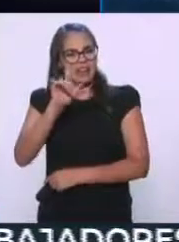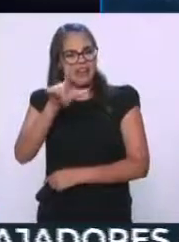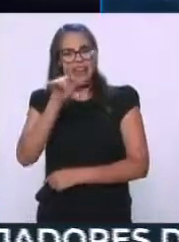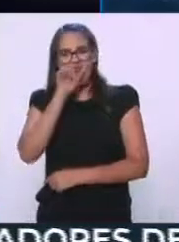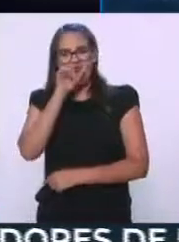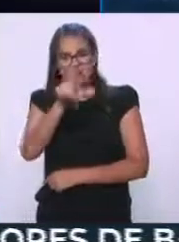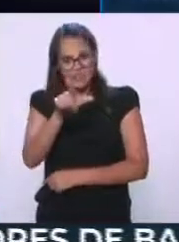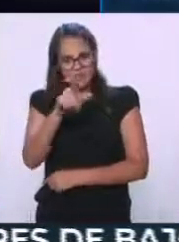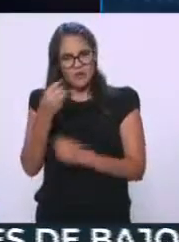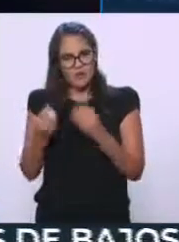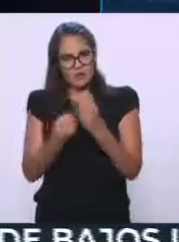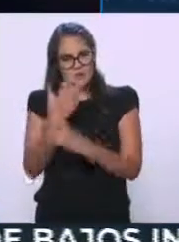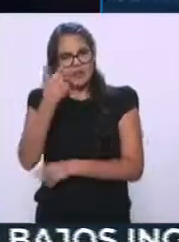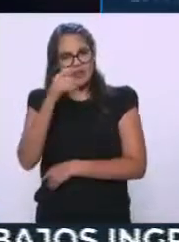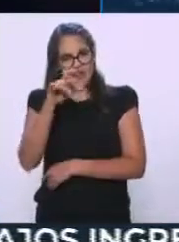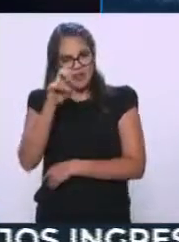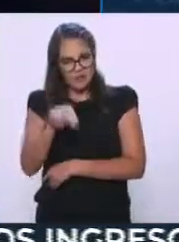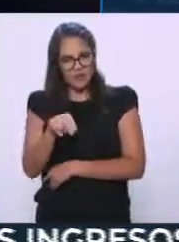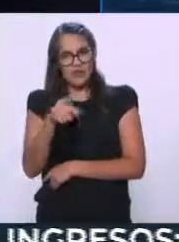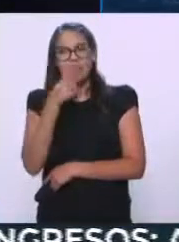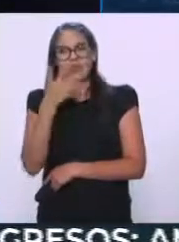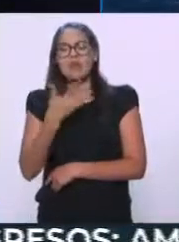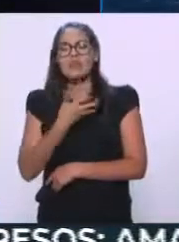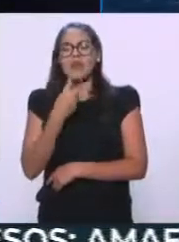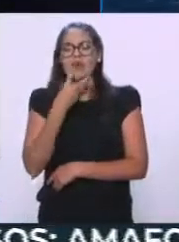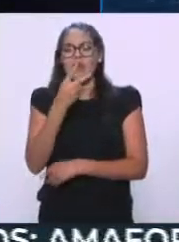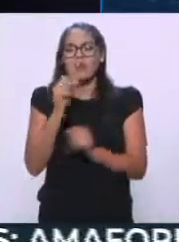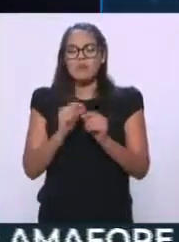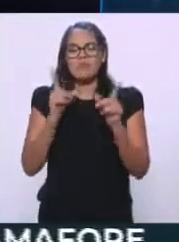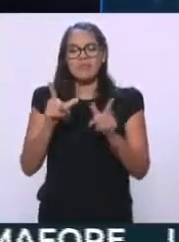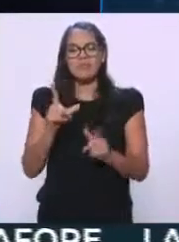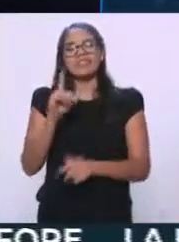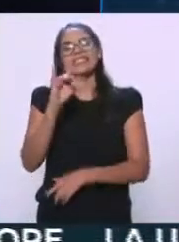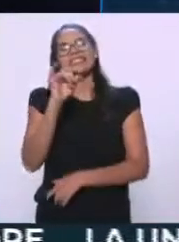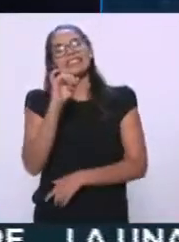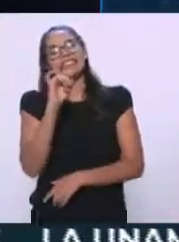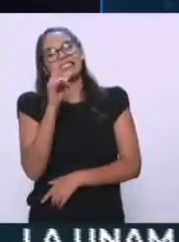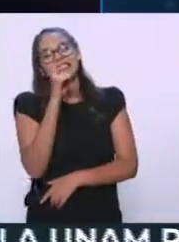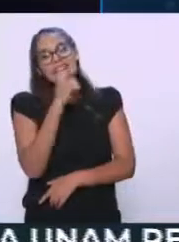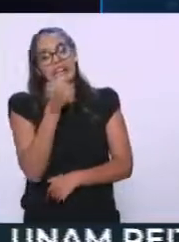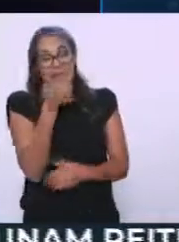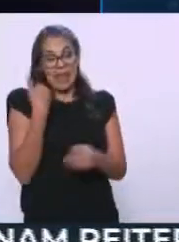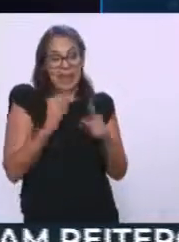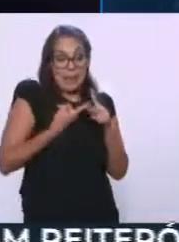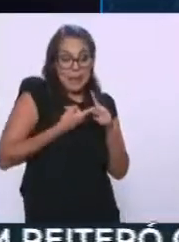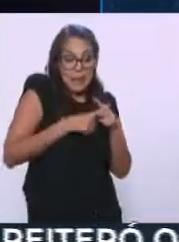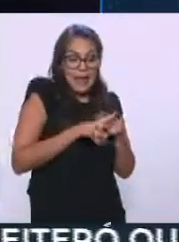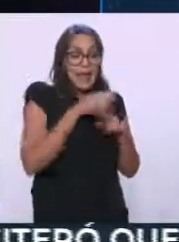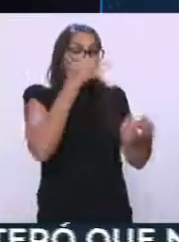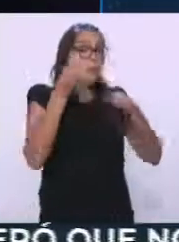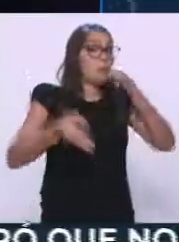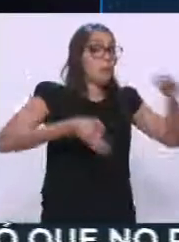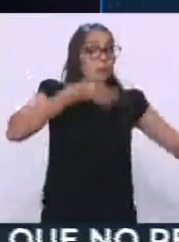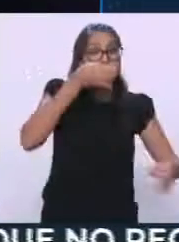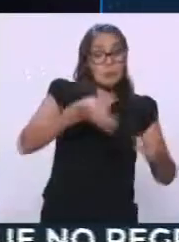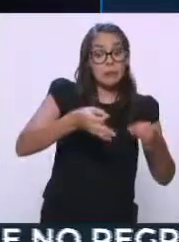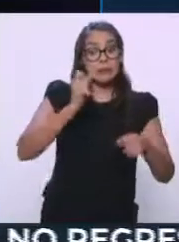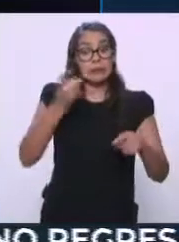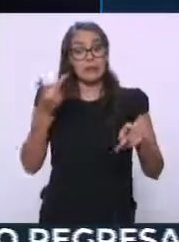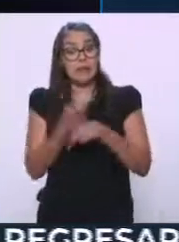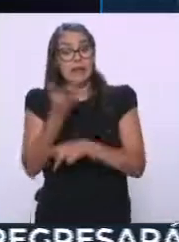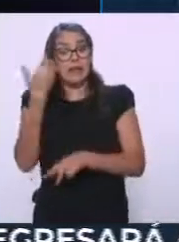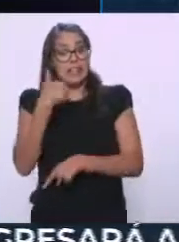amplificar su flujo en redes, Alberto? Sí, lamentablemente hubo dos momentos. Al principio, cuando fue noticia, cuando se dio a conocer cerca de